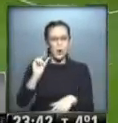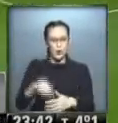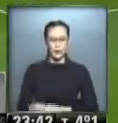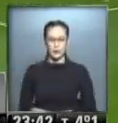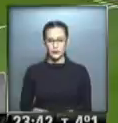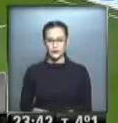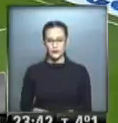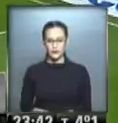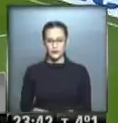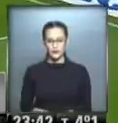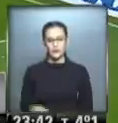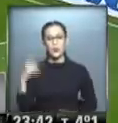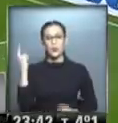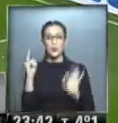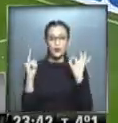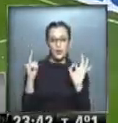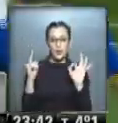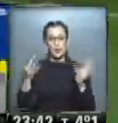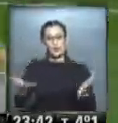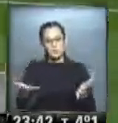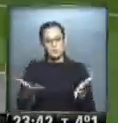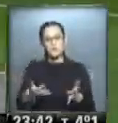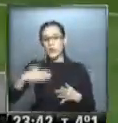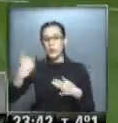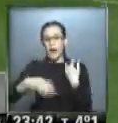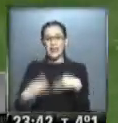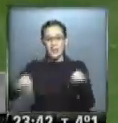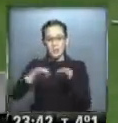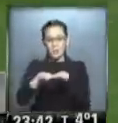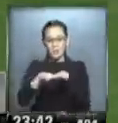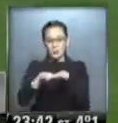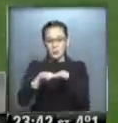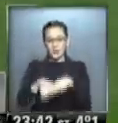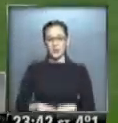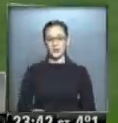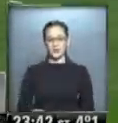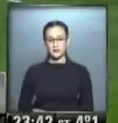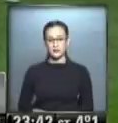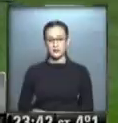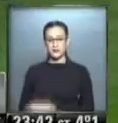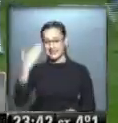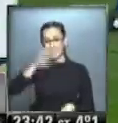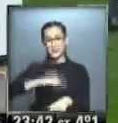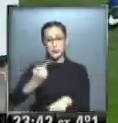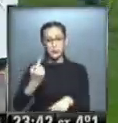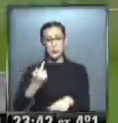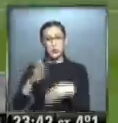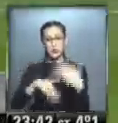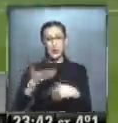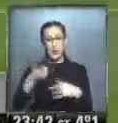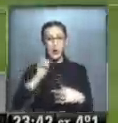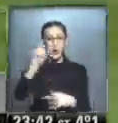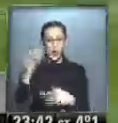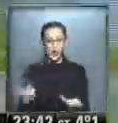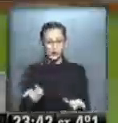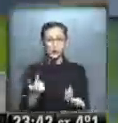arco. Está 1-0 y sin embargo llevaba la igualdad porque aparecía por allí Milton Casco a los 15 minutos de esa primera etapa y algunos